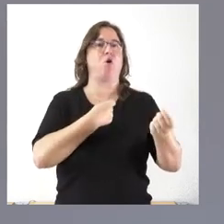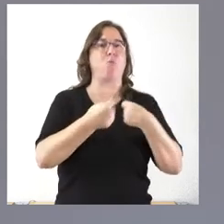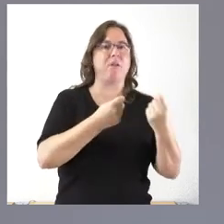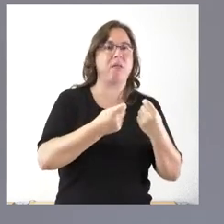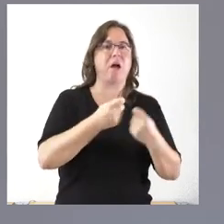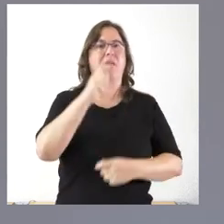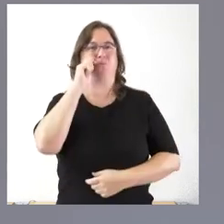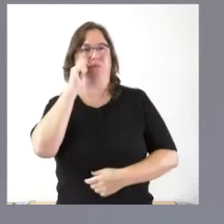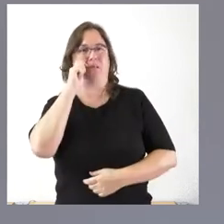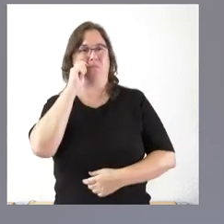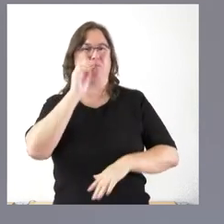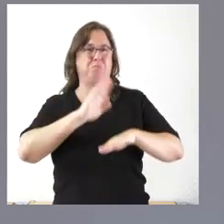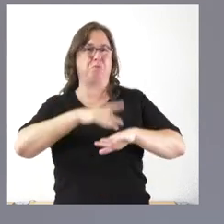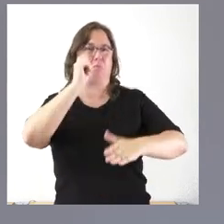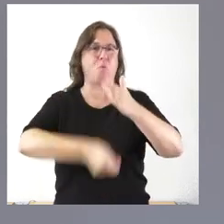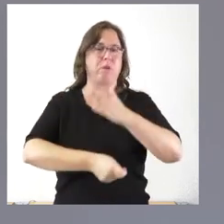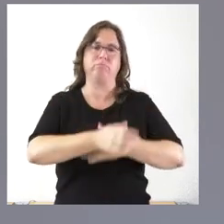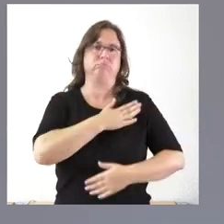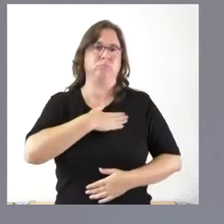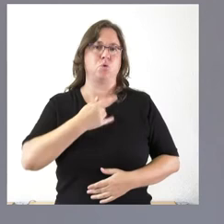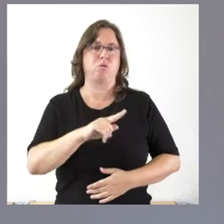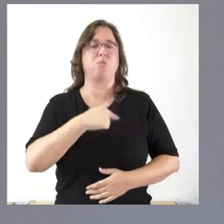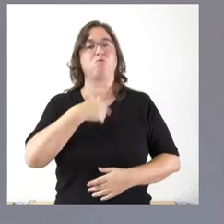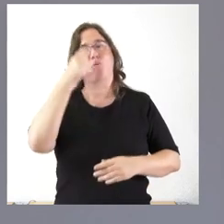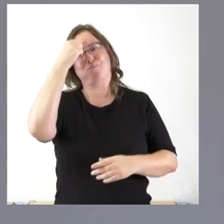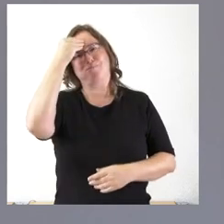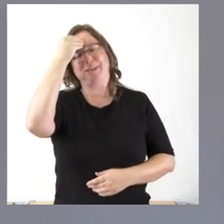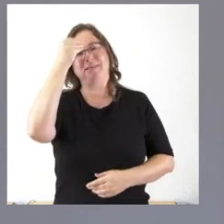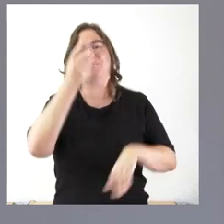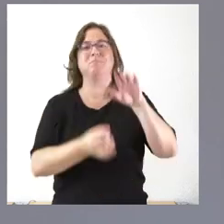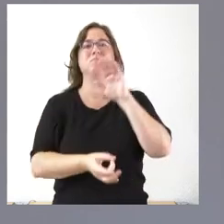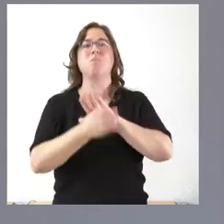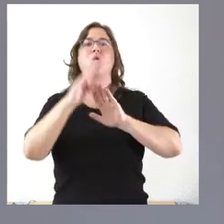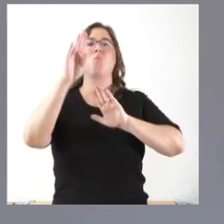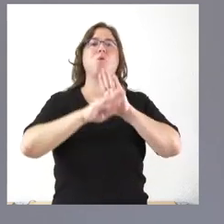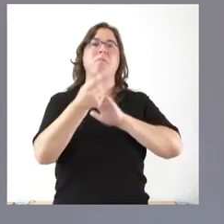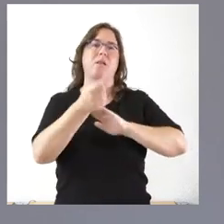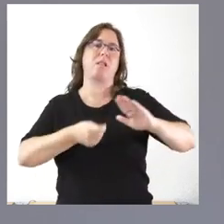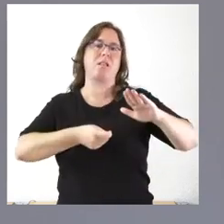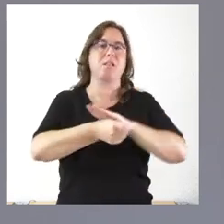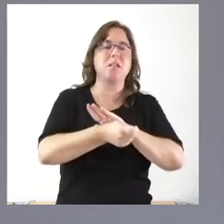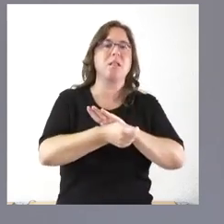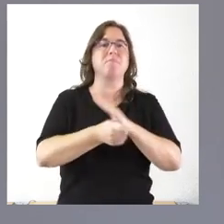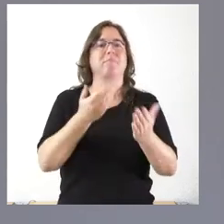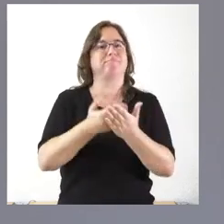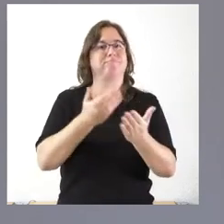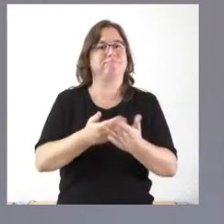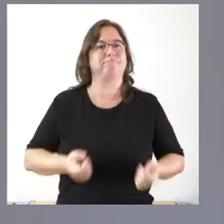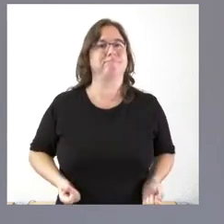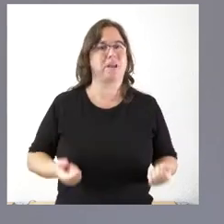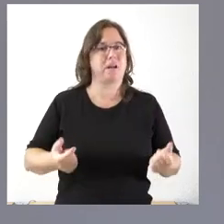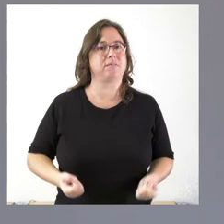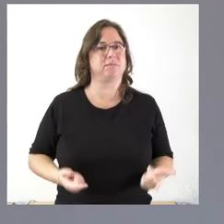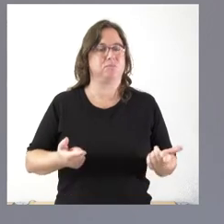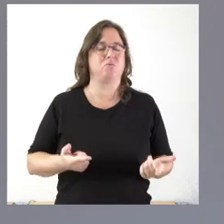de las sanciones. Hemos pensado que hay que desarrollar pues un programa de inversiones y de actuaciones que garanticen el suministro energético dentro del